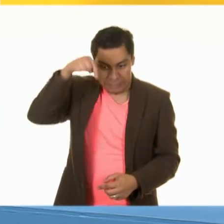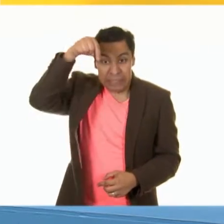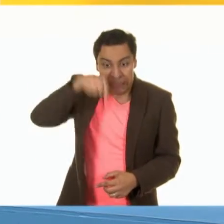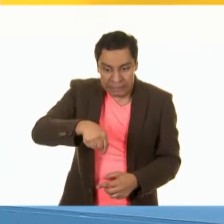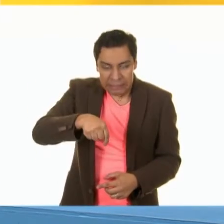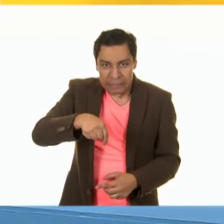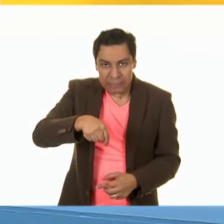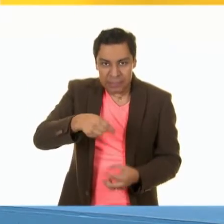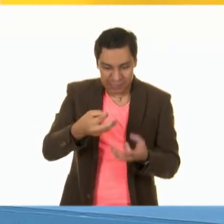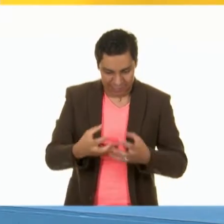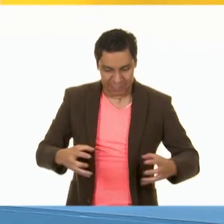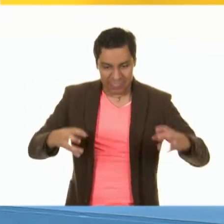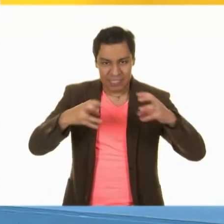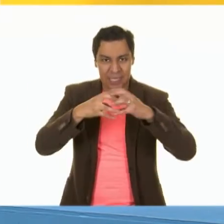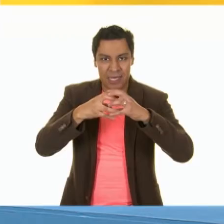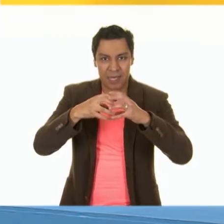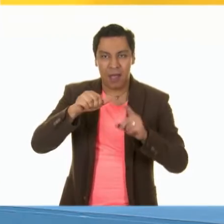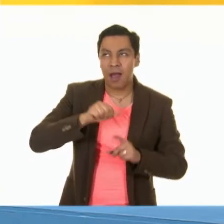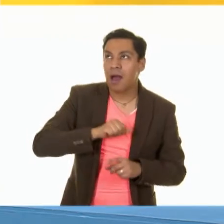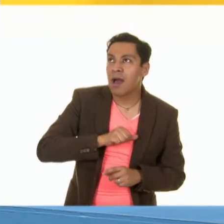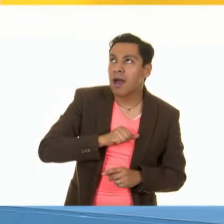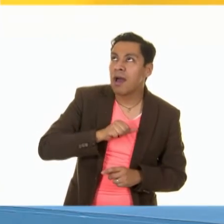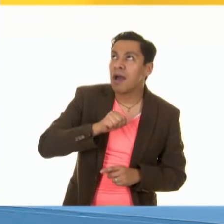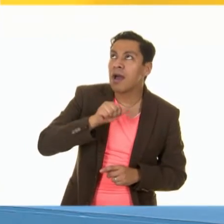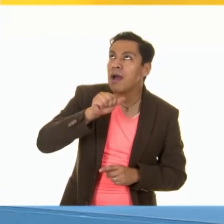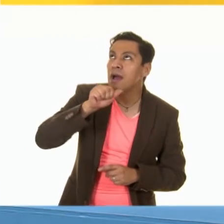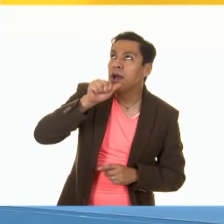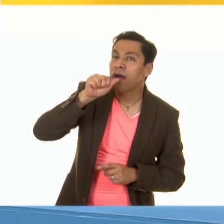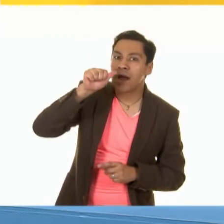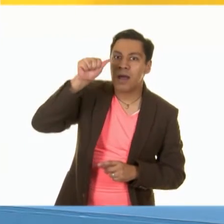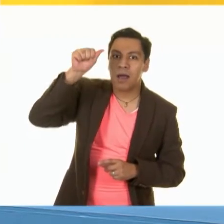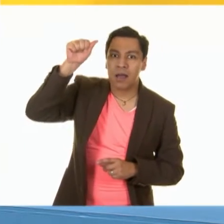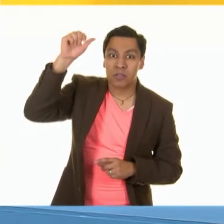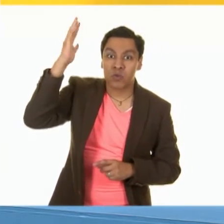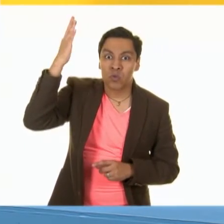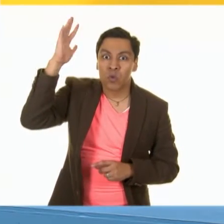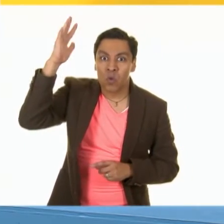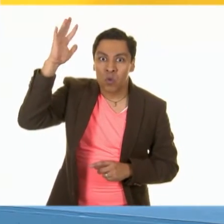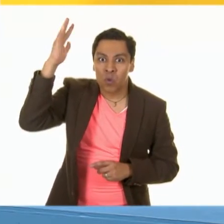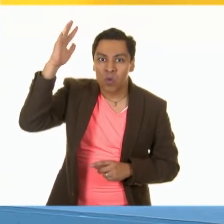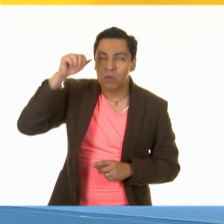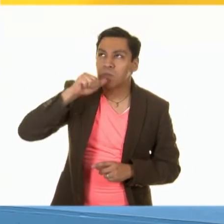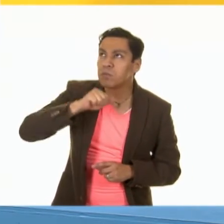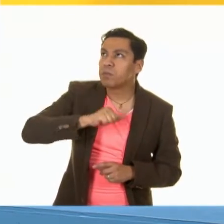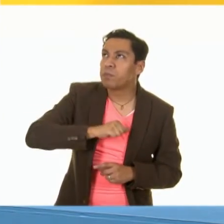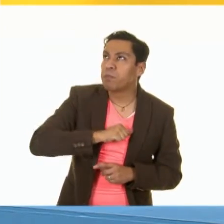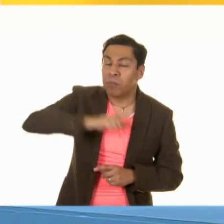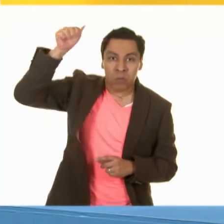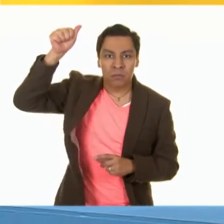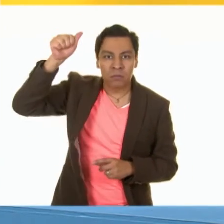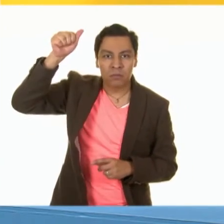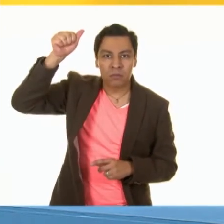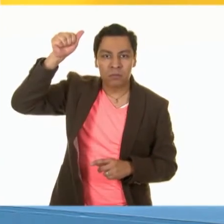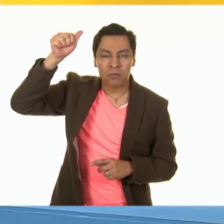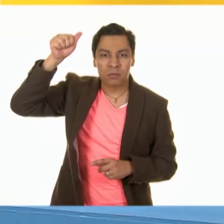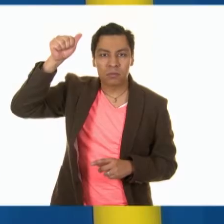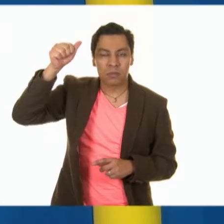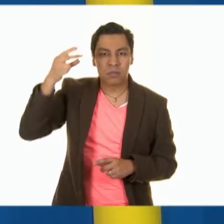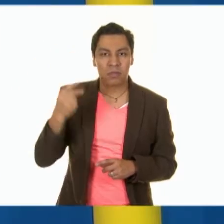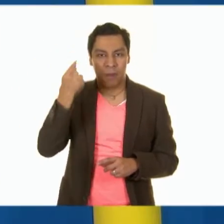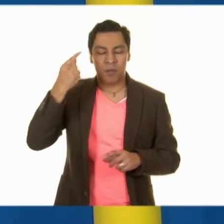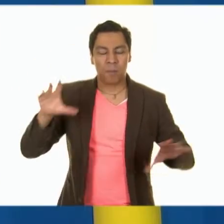velocidad. Entonces, si todas las ondas electromagnéticas son iguales, ¿qué hace a la luz visible tan especial,